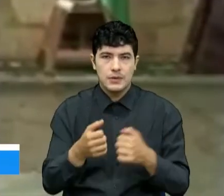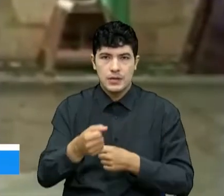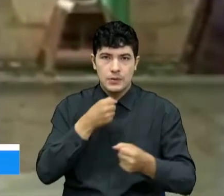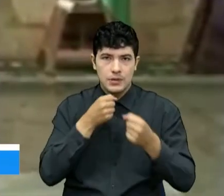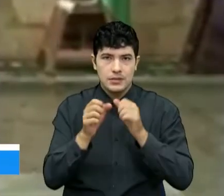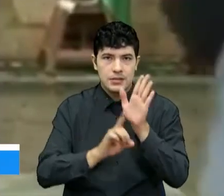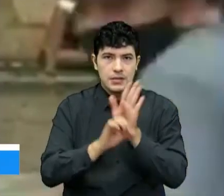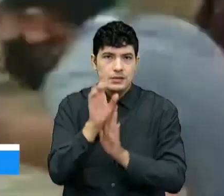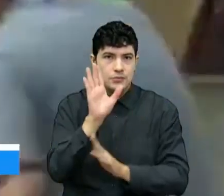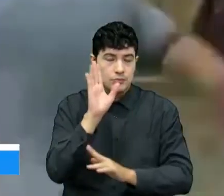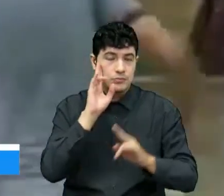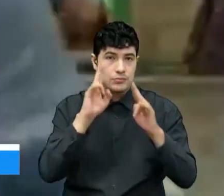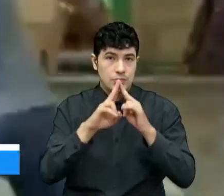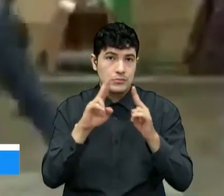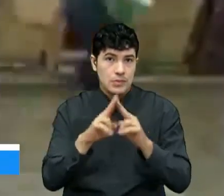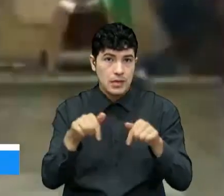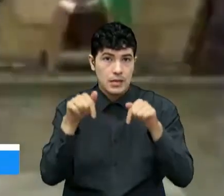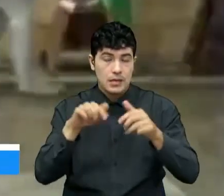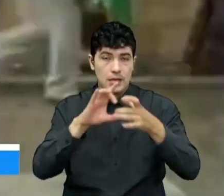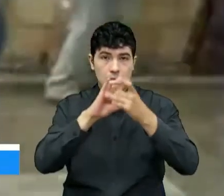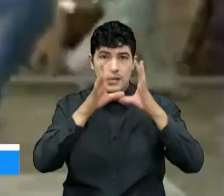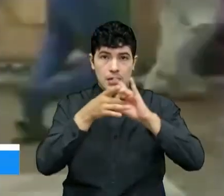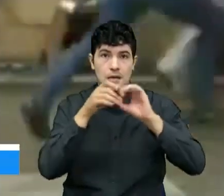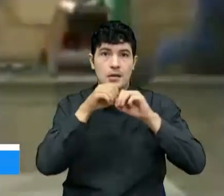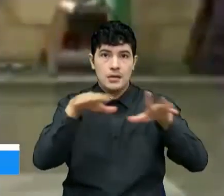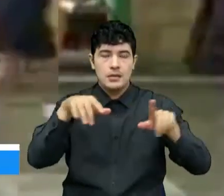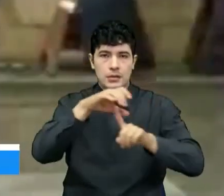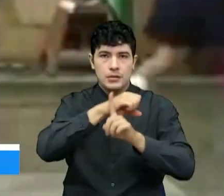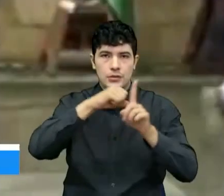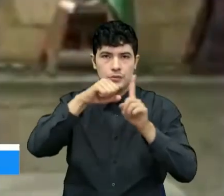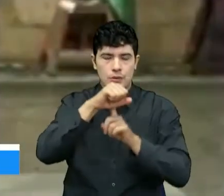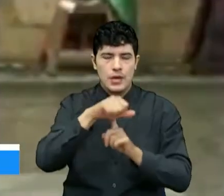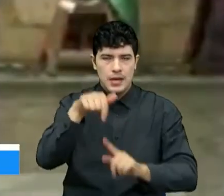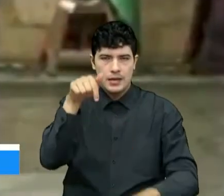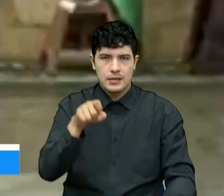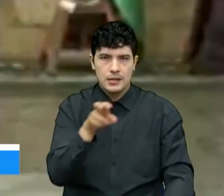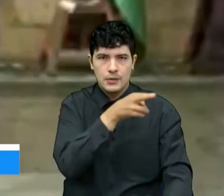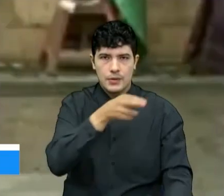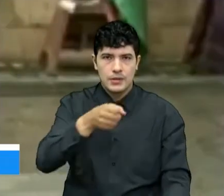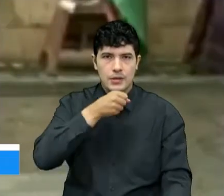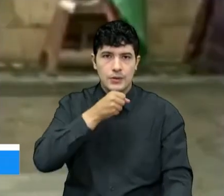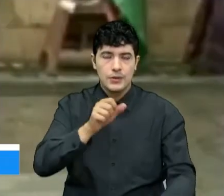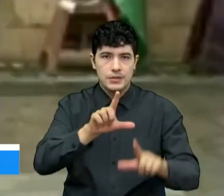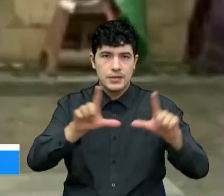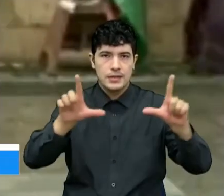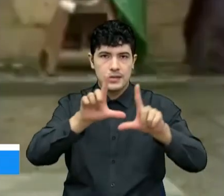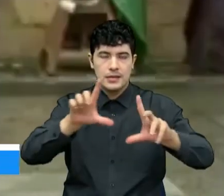que ustedes podrán conocer también a través de las redes sociales de Oriente Noticias y del Canal 3.